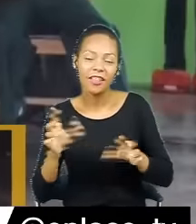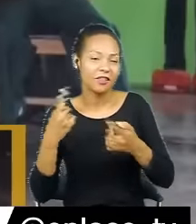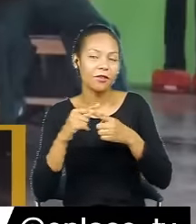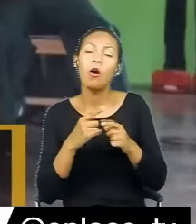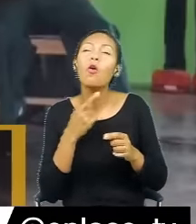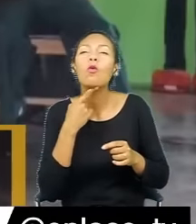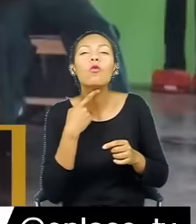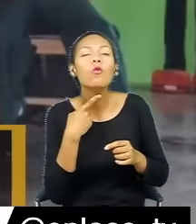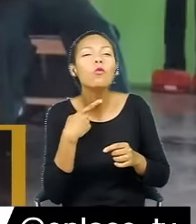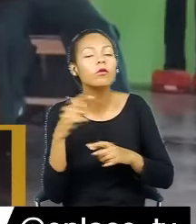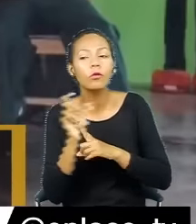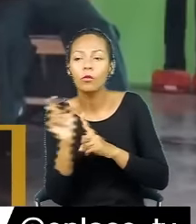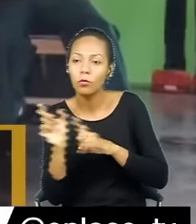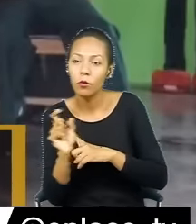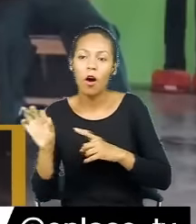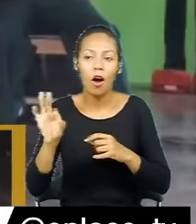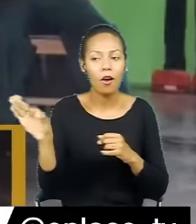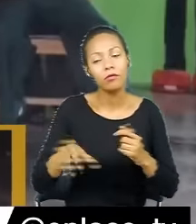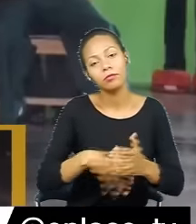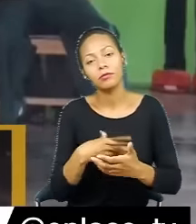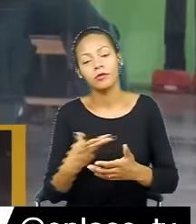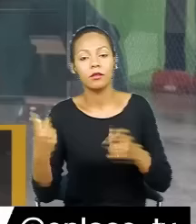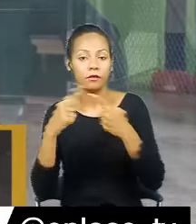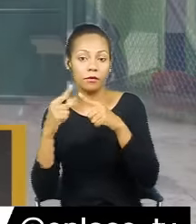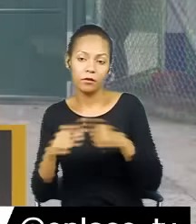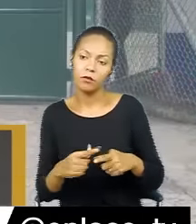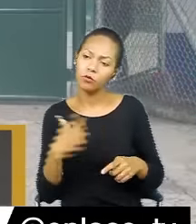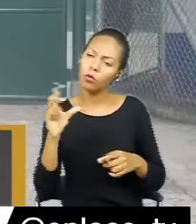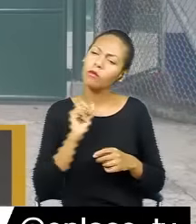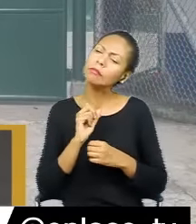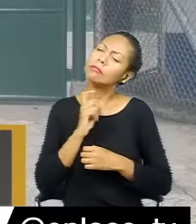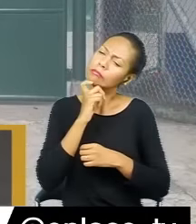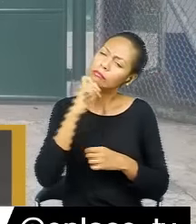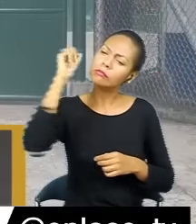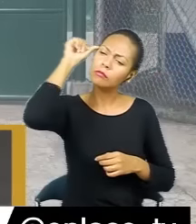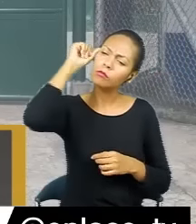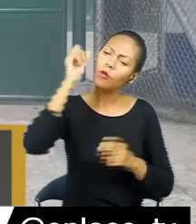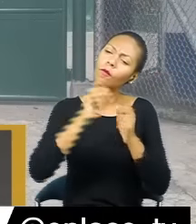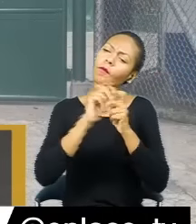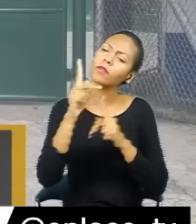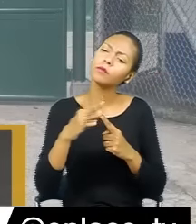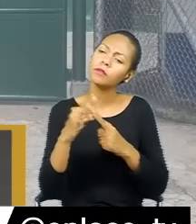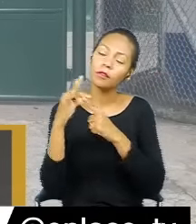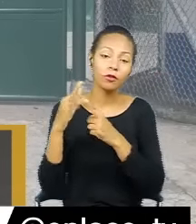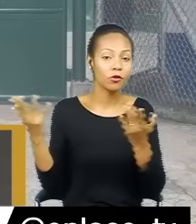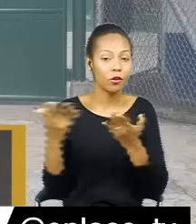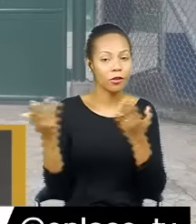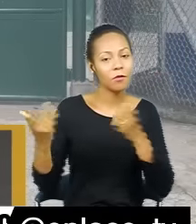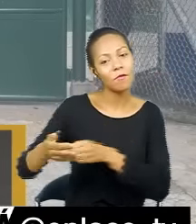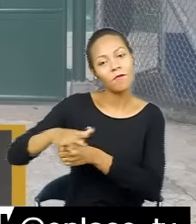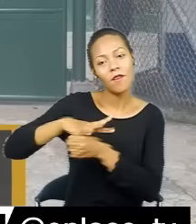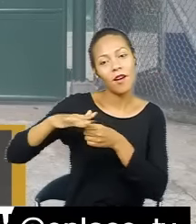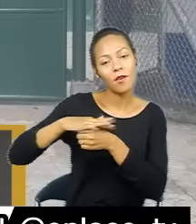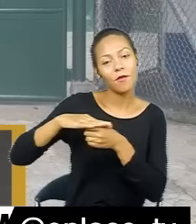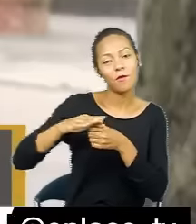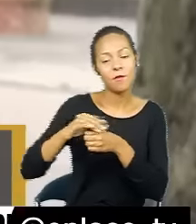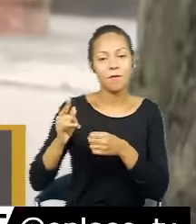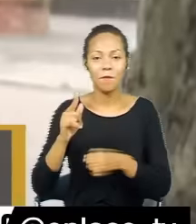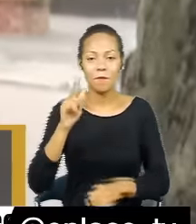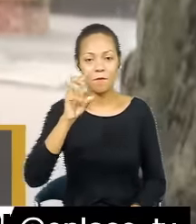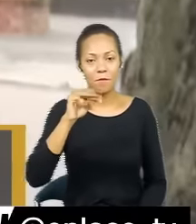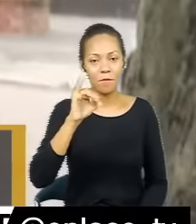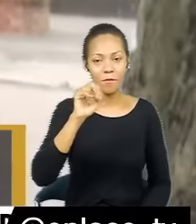recreativas y culturales que enmarcarán la representativa fecha de esta institución ubicada en el barrio Miraflores de la Comuna 5. El día